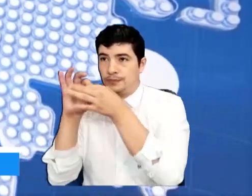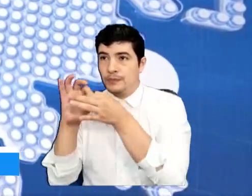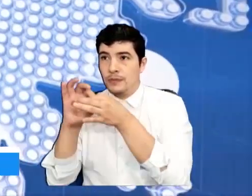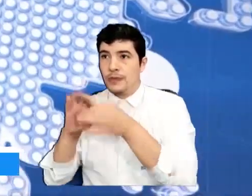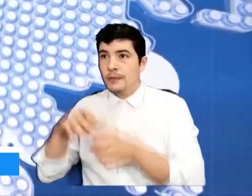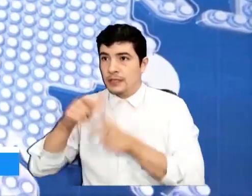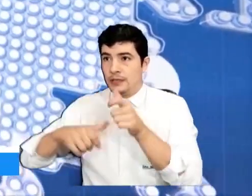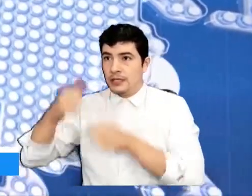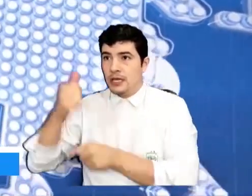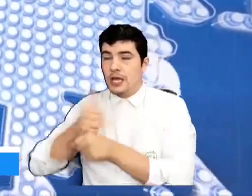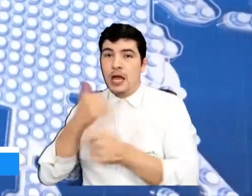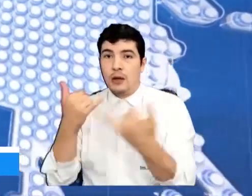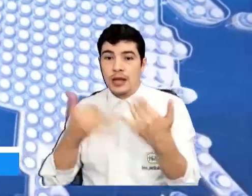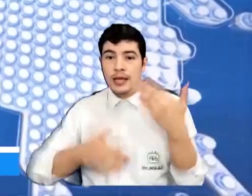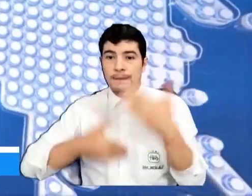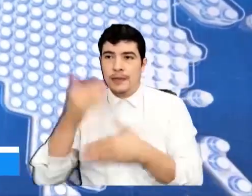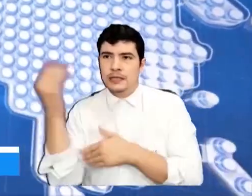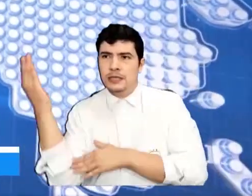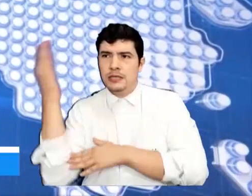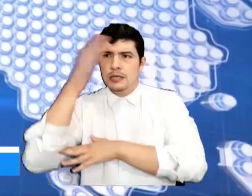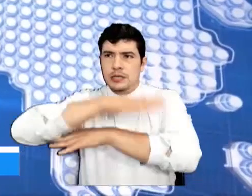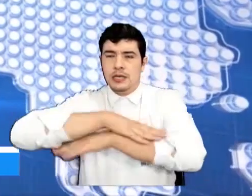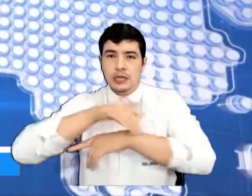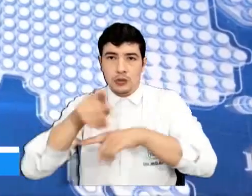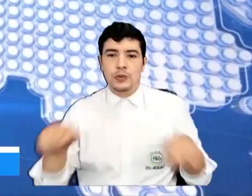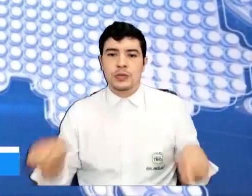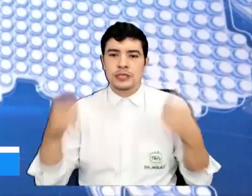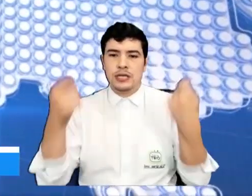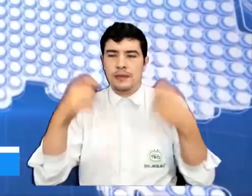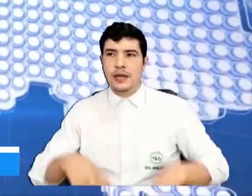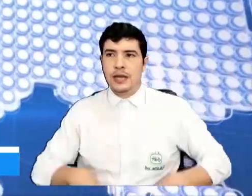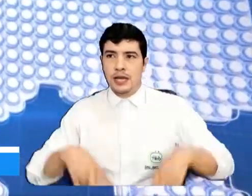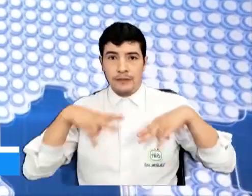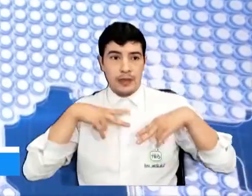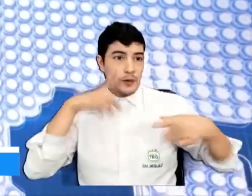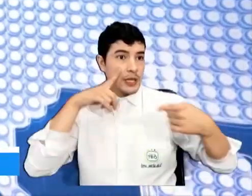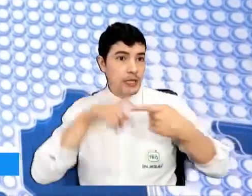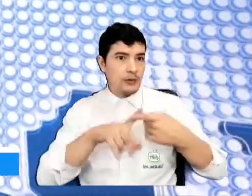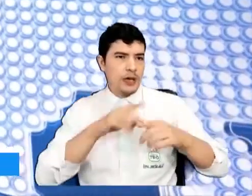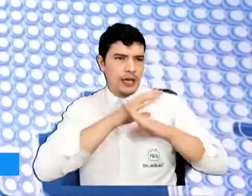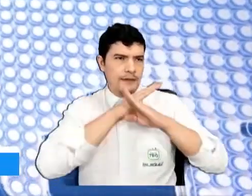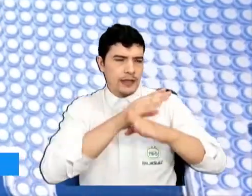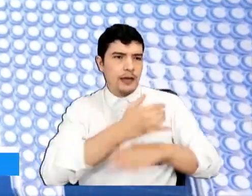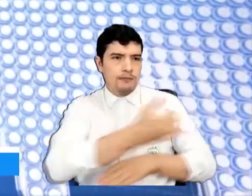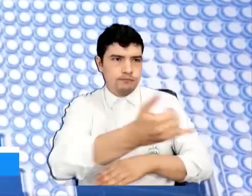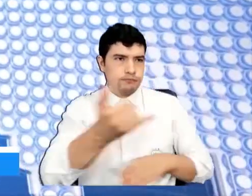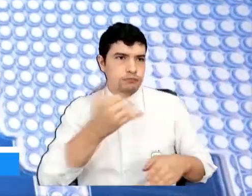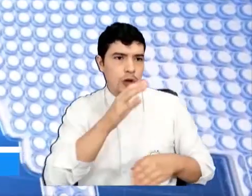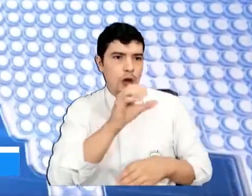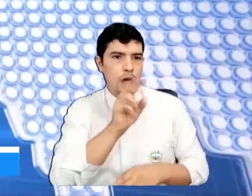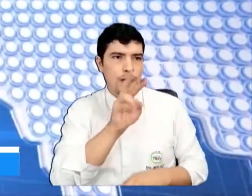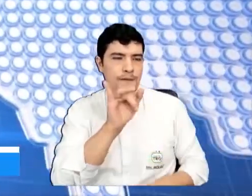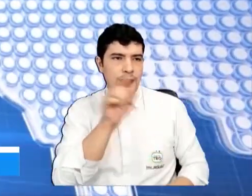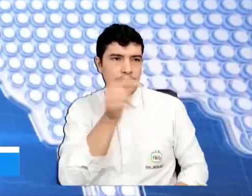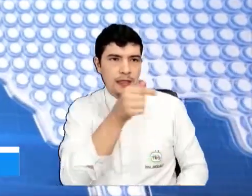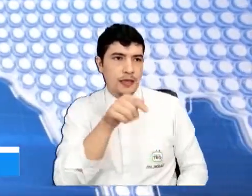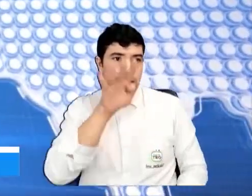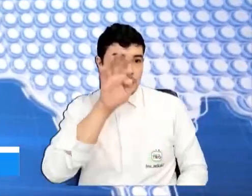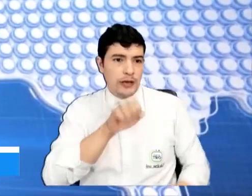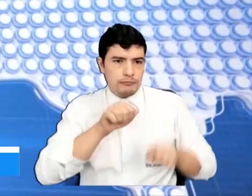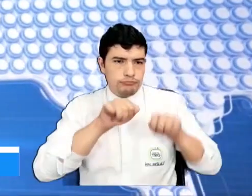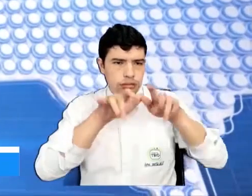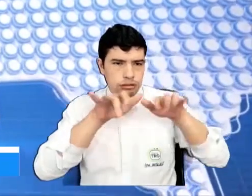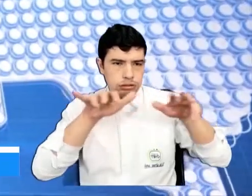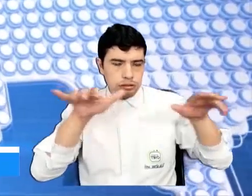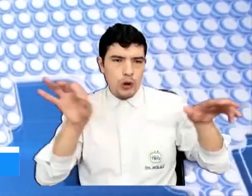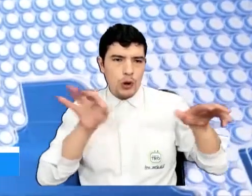ingresando y propagándose en las cárceles del país, infectando a trabajadores y a personas privadas de la libertad. Es por ello que restringimos el